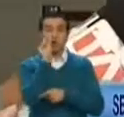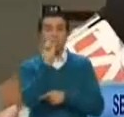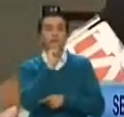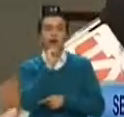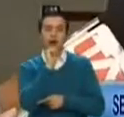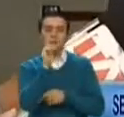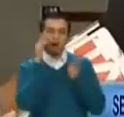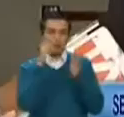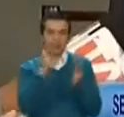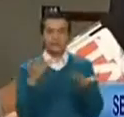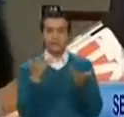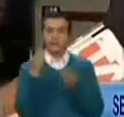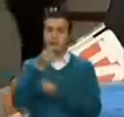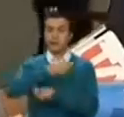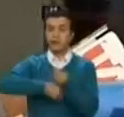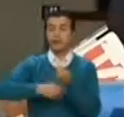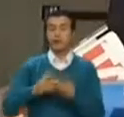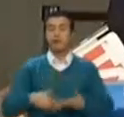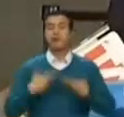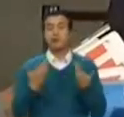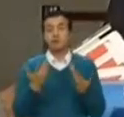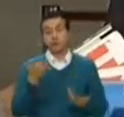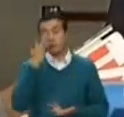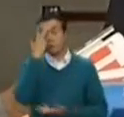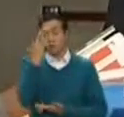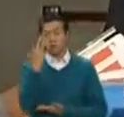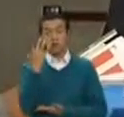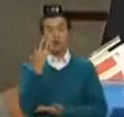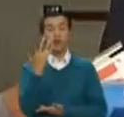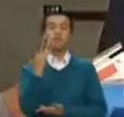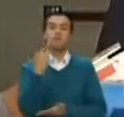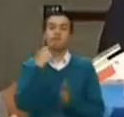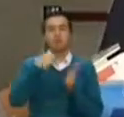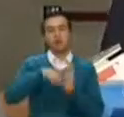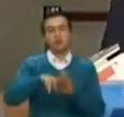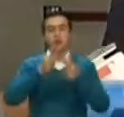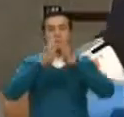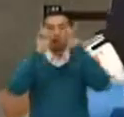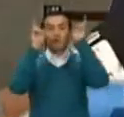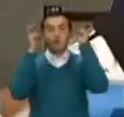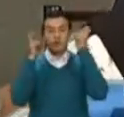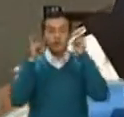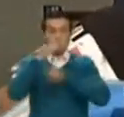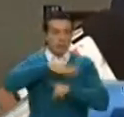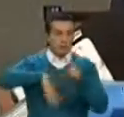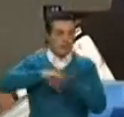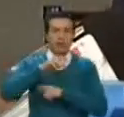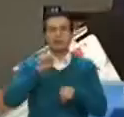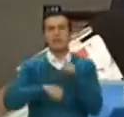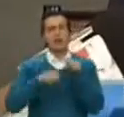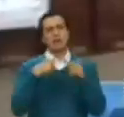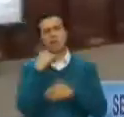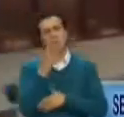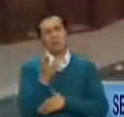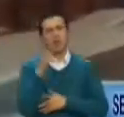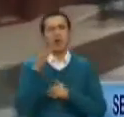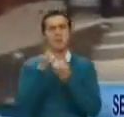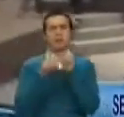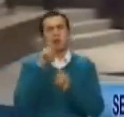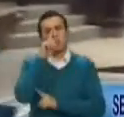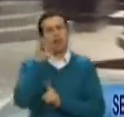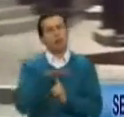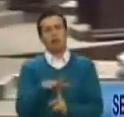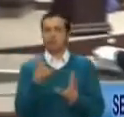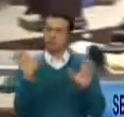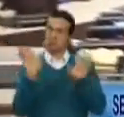La inversión no puede ser a costa de sacrificar, por ejemplo, lo que tenga que ver con temas ambientales, con los temas laborales. El Estado en los